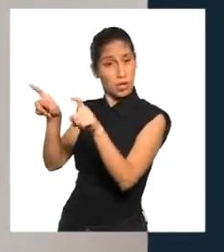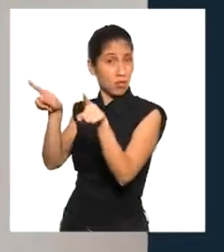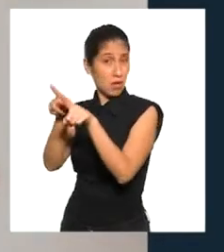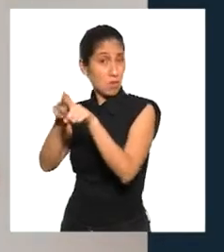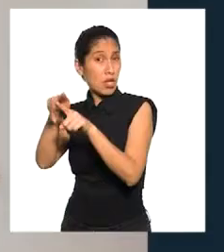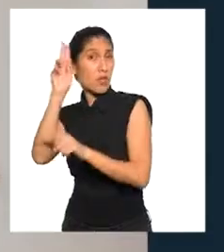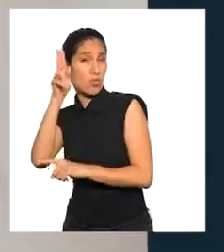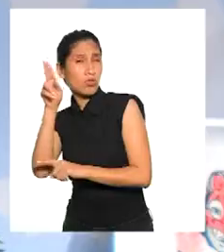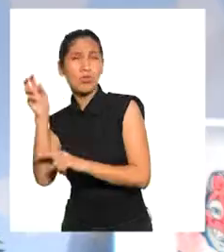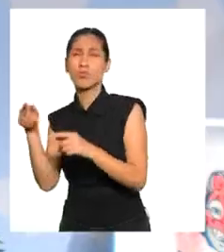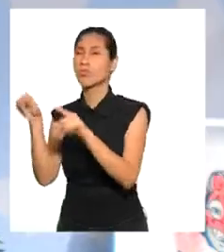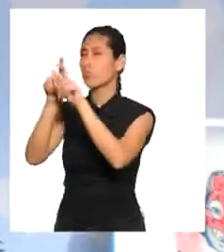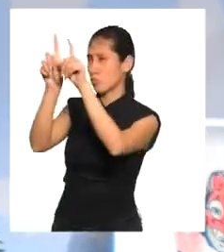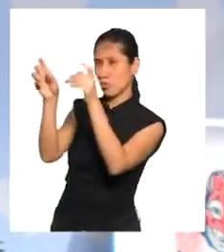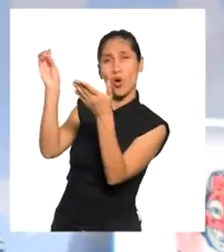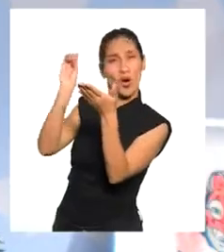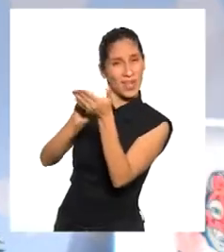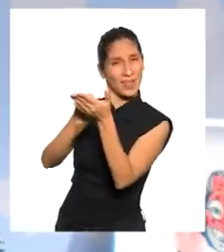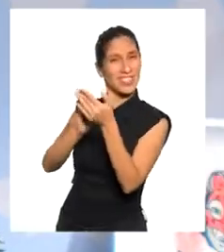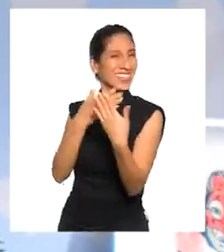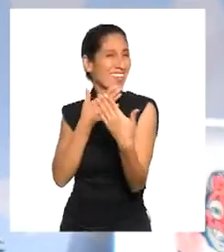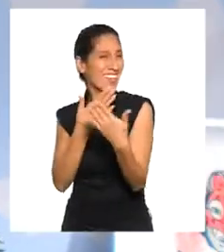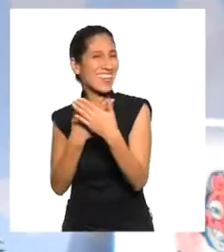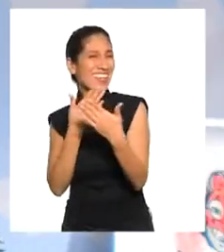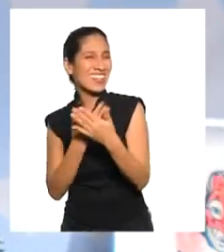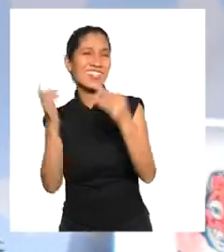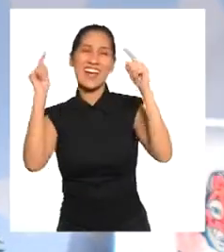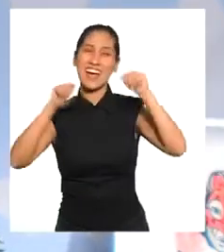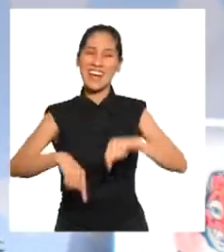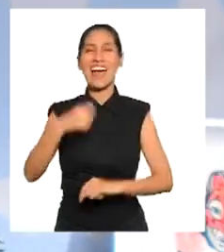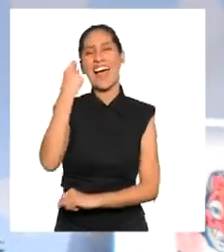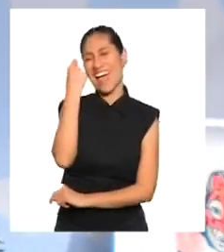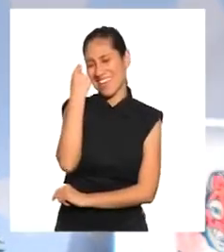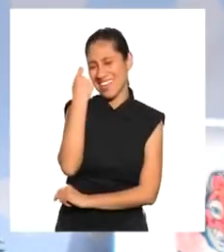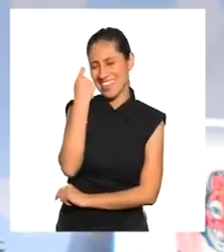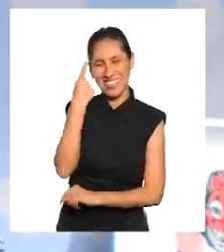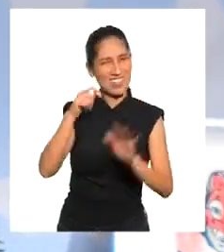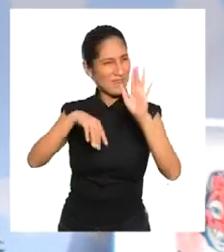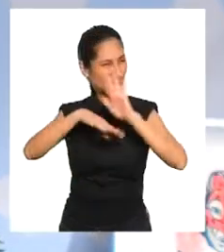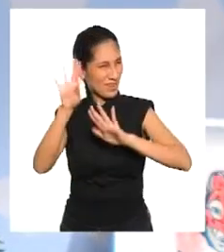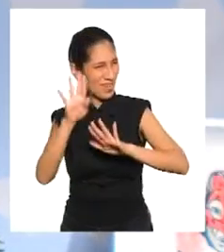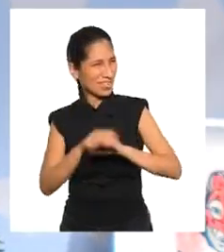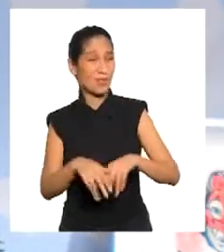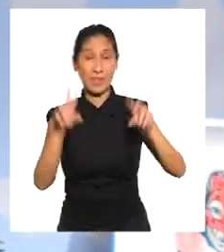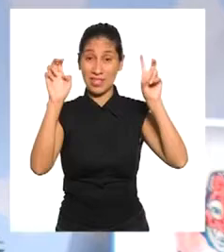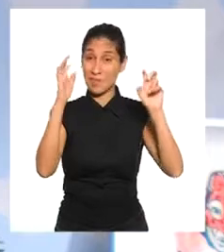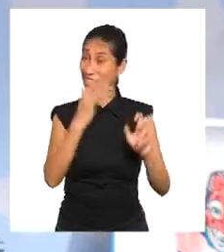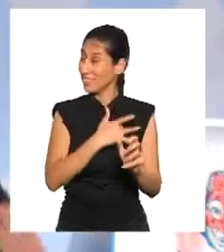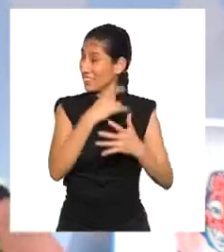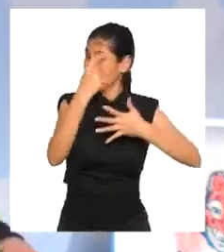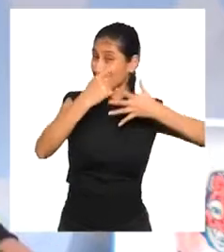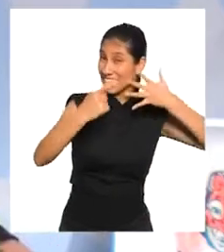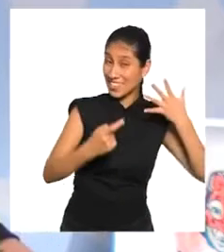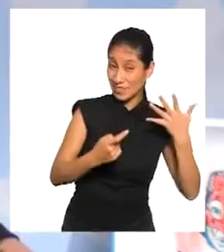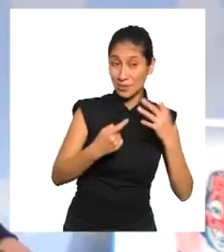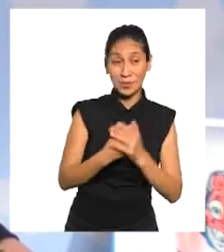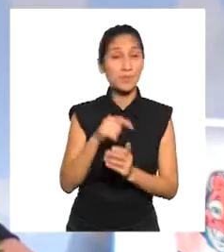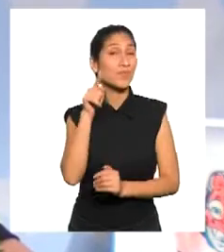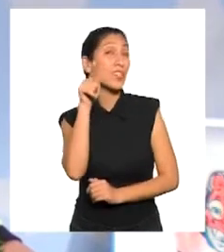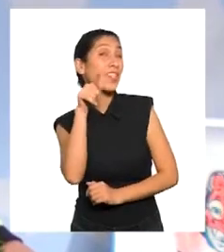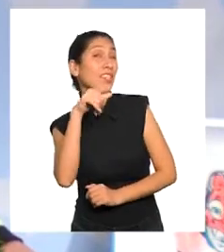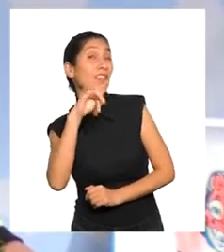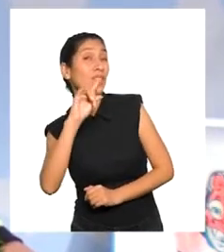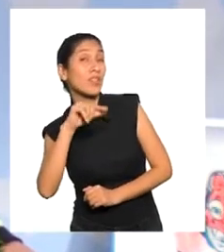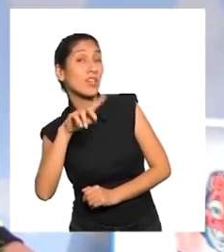volver a repreguntar. Muchas gracias. Ahora me van quedando claro muchas cosas sobre las emociones. ¿Y a ti,